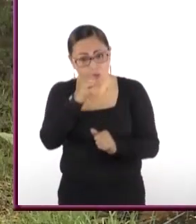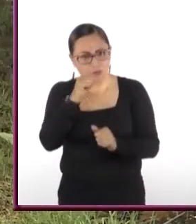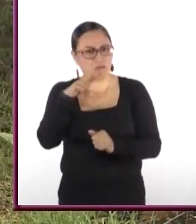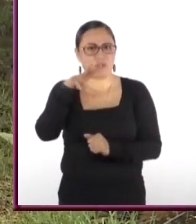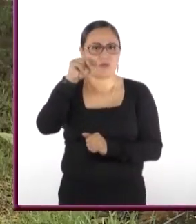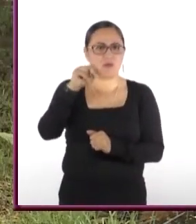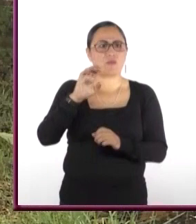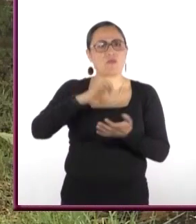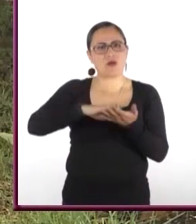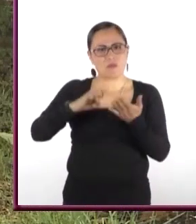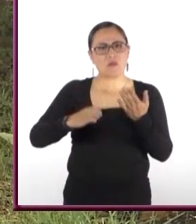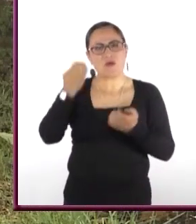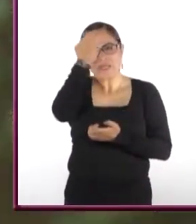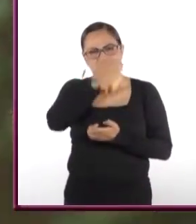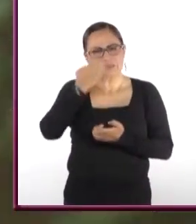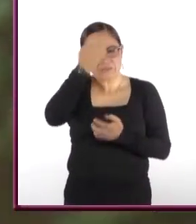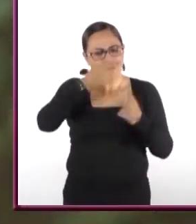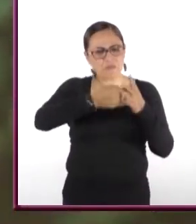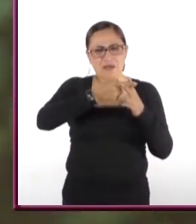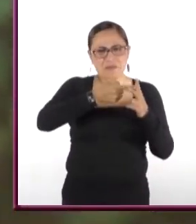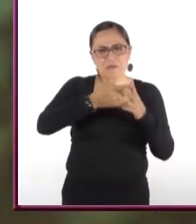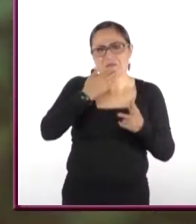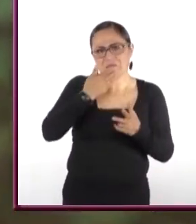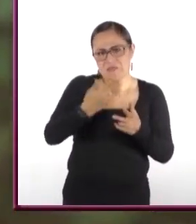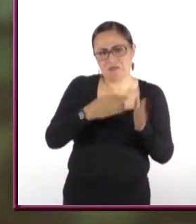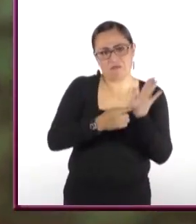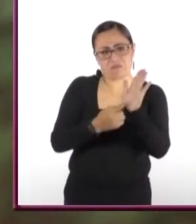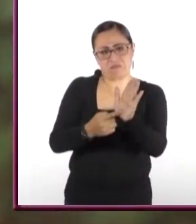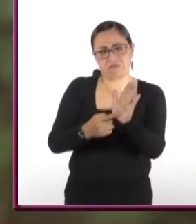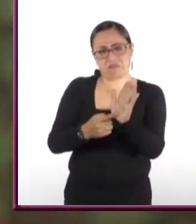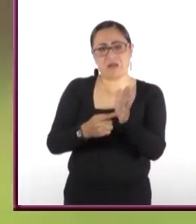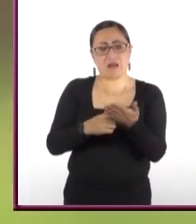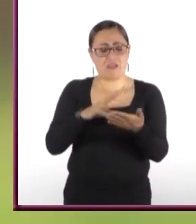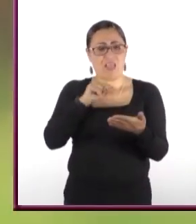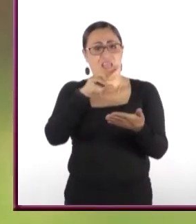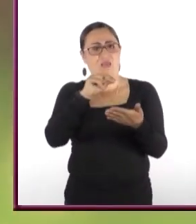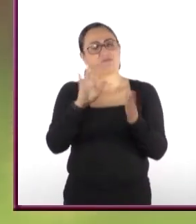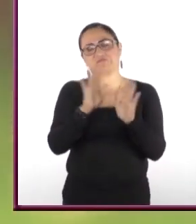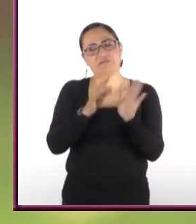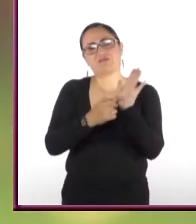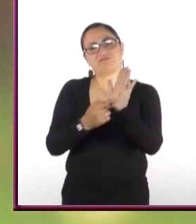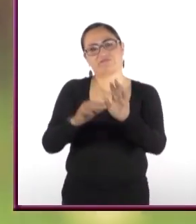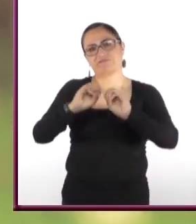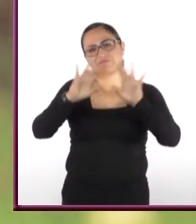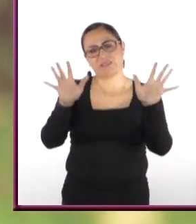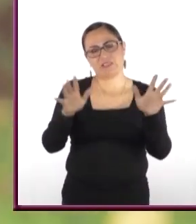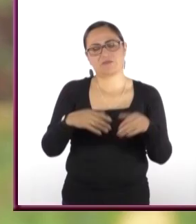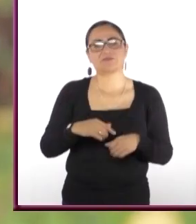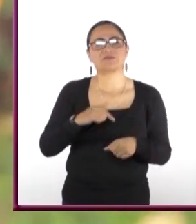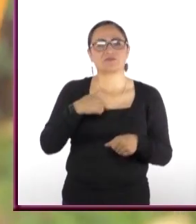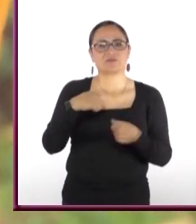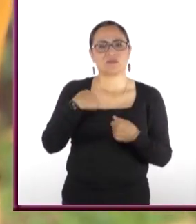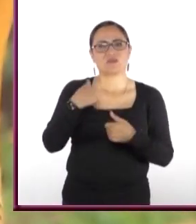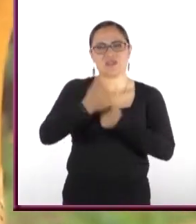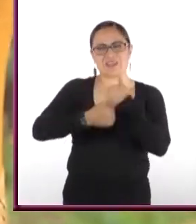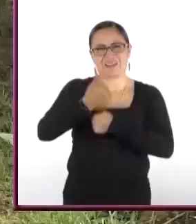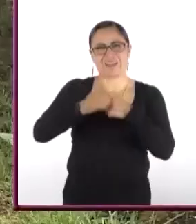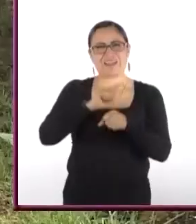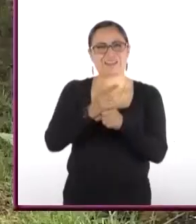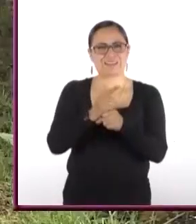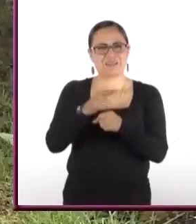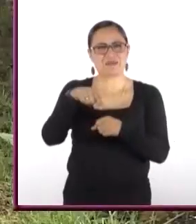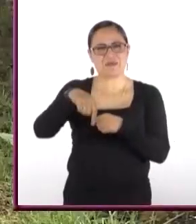En matemáticas, cuando el examen está bien, pues está bien y nadie te puede decir nada. Yo estudié la licenciatura en matemáticas en